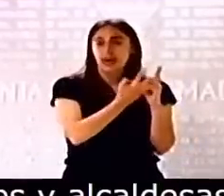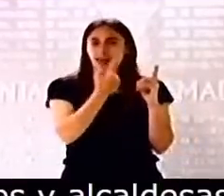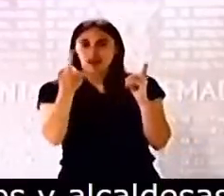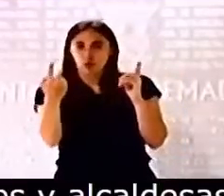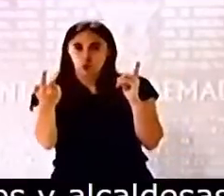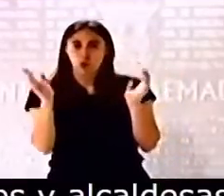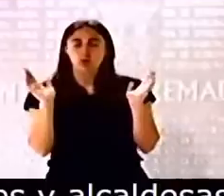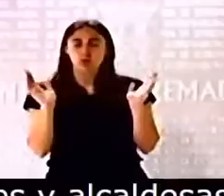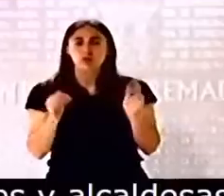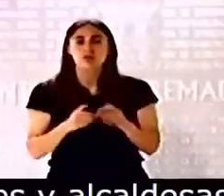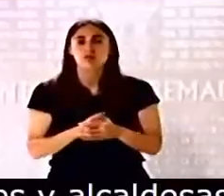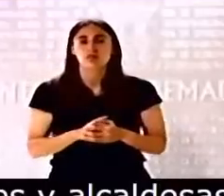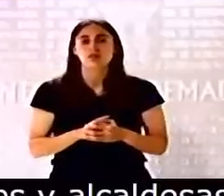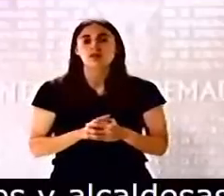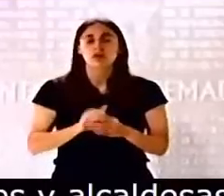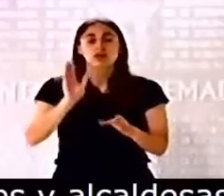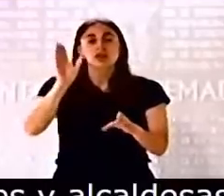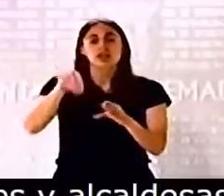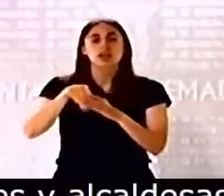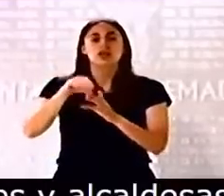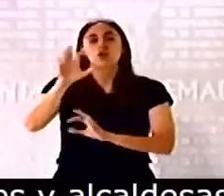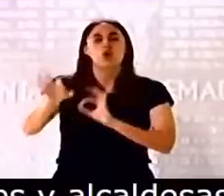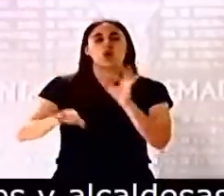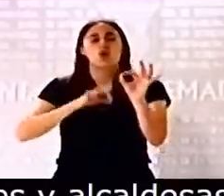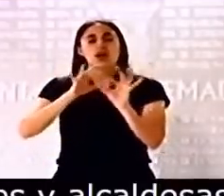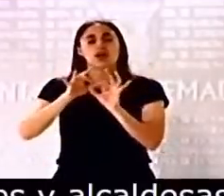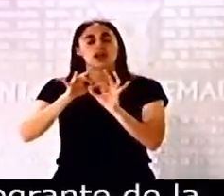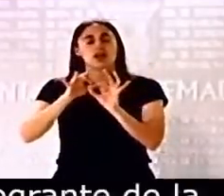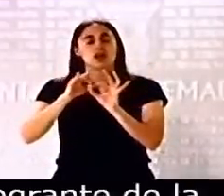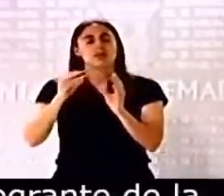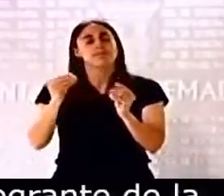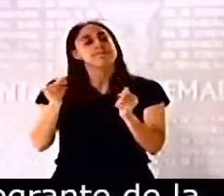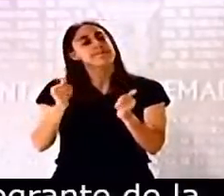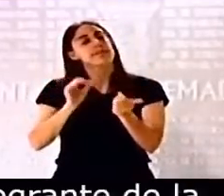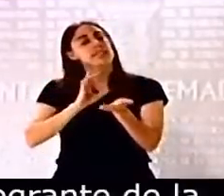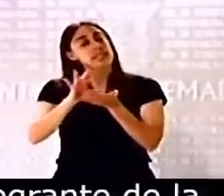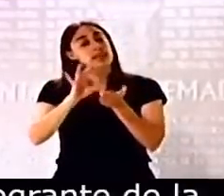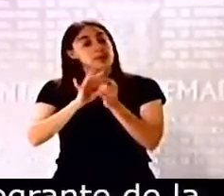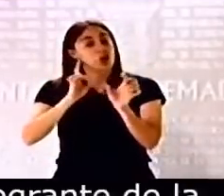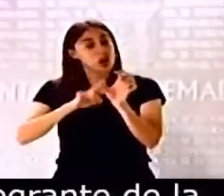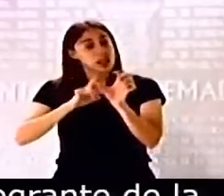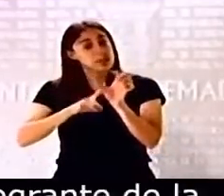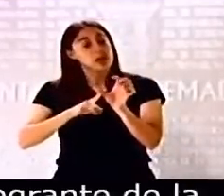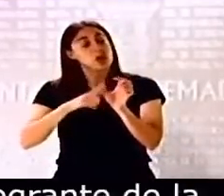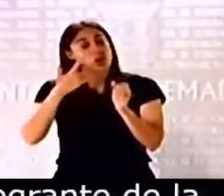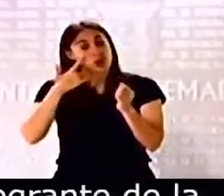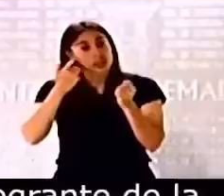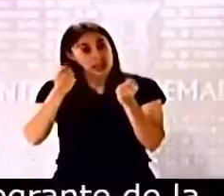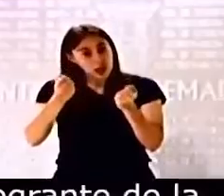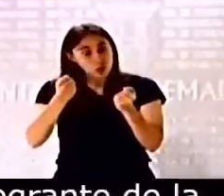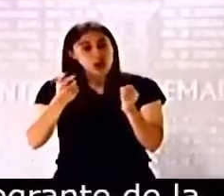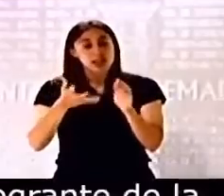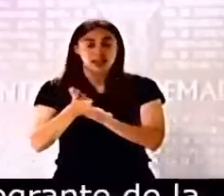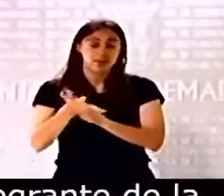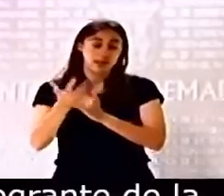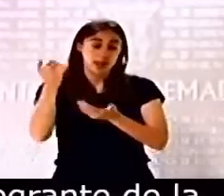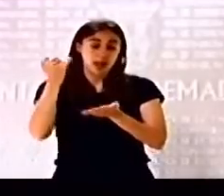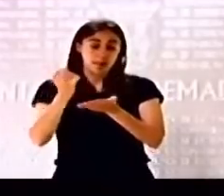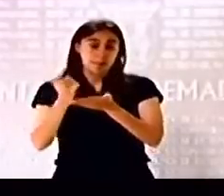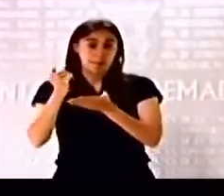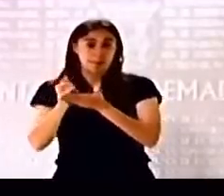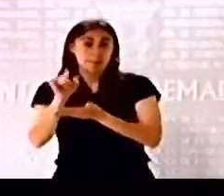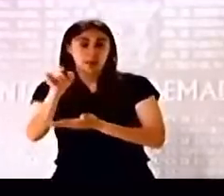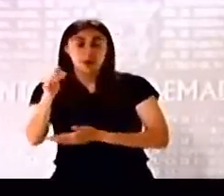integrantes de la organización Servicio Extremeño de Salud. El piloto ha podido ir bien en